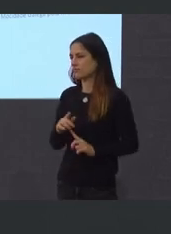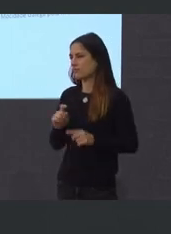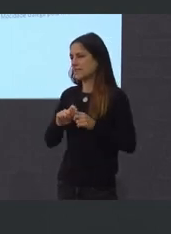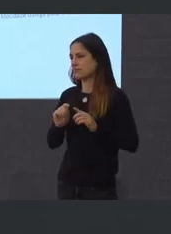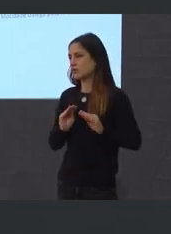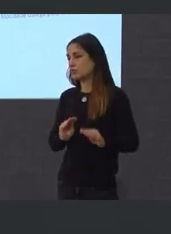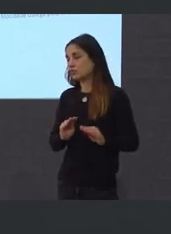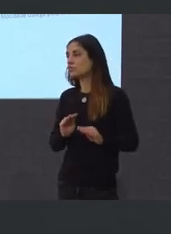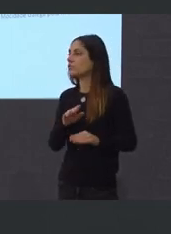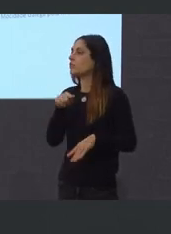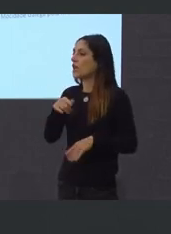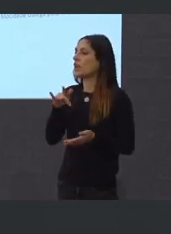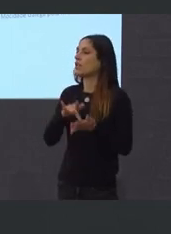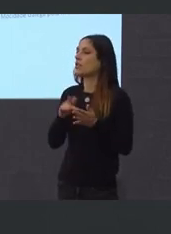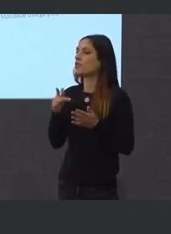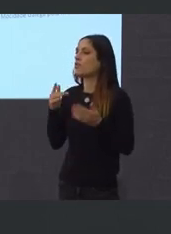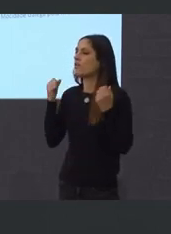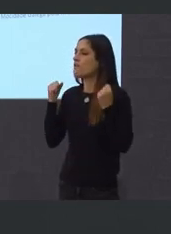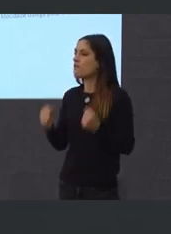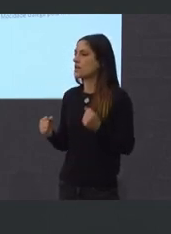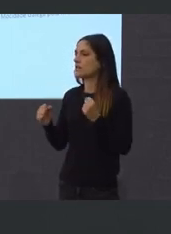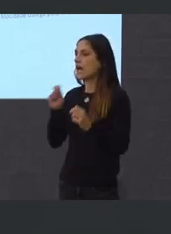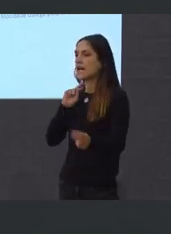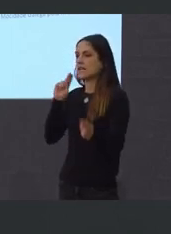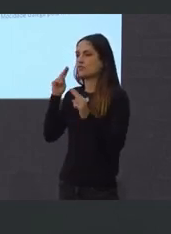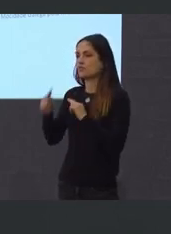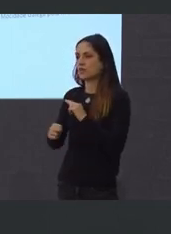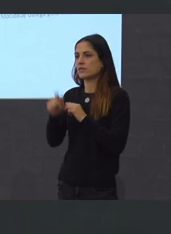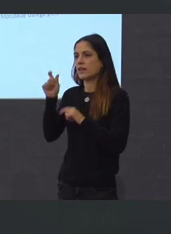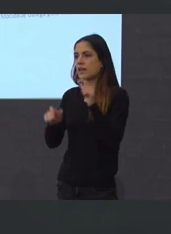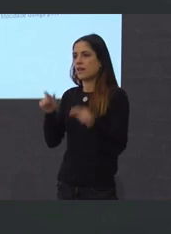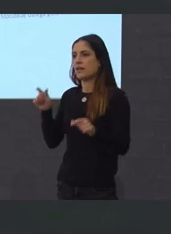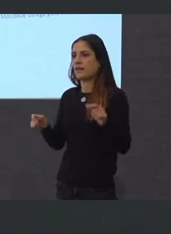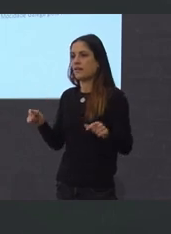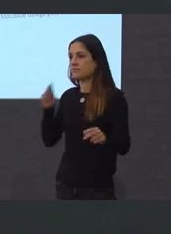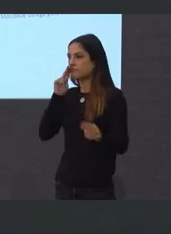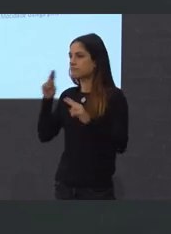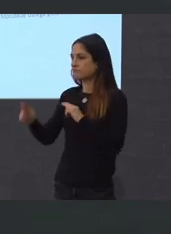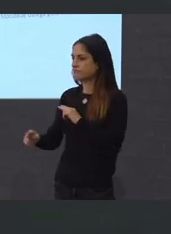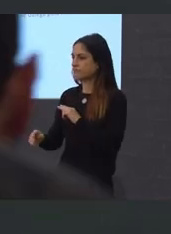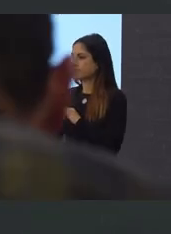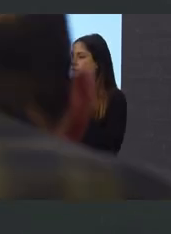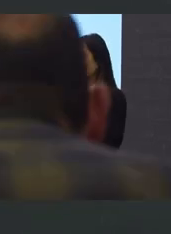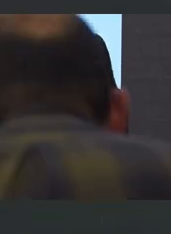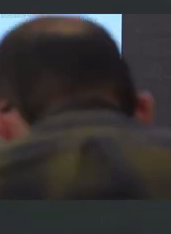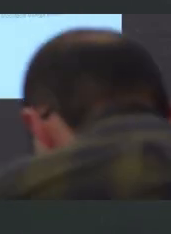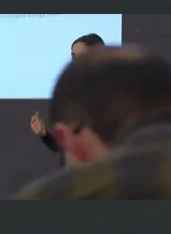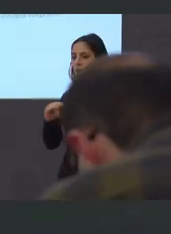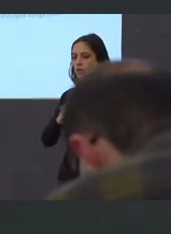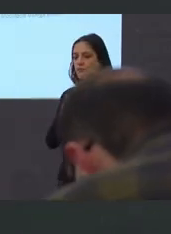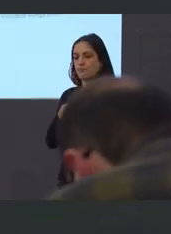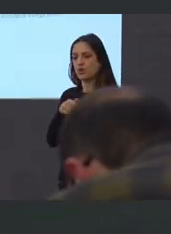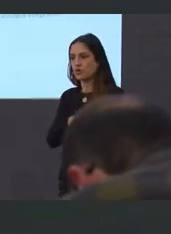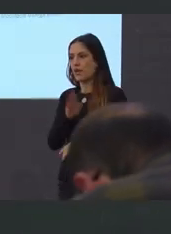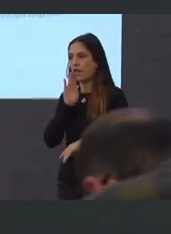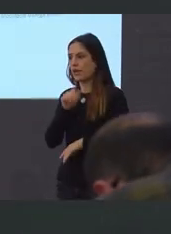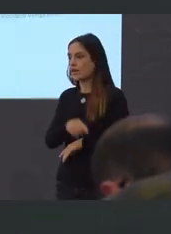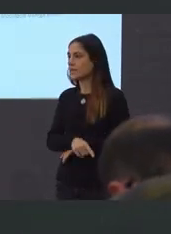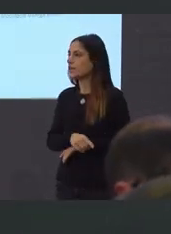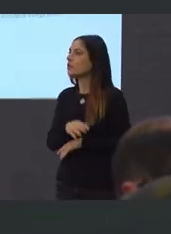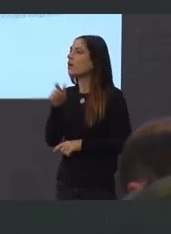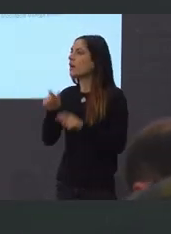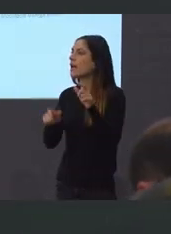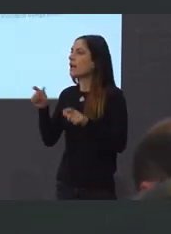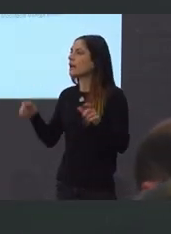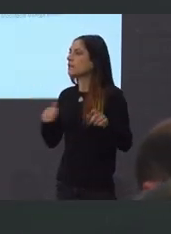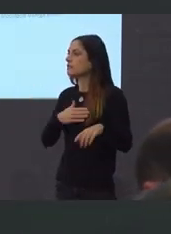houbo unha fortísima contestación popular a este proxecto. A xente non quería